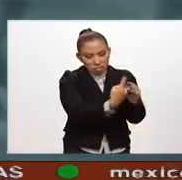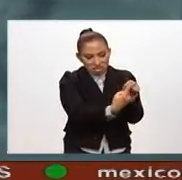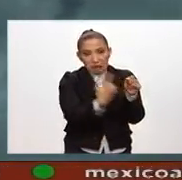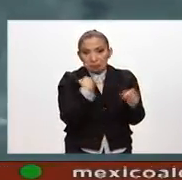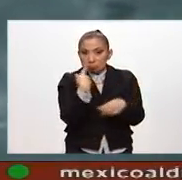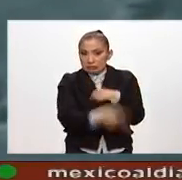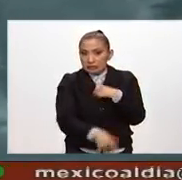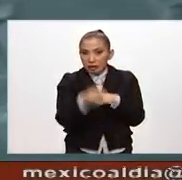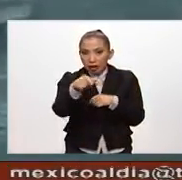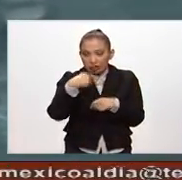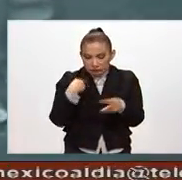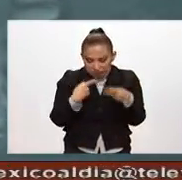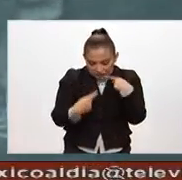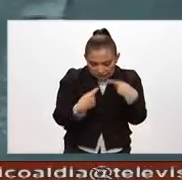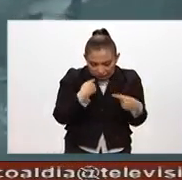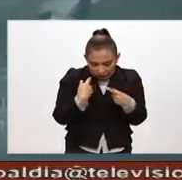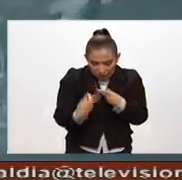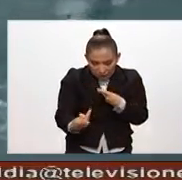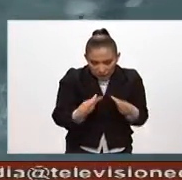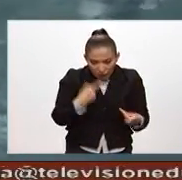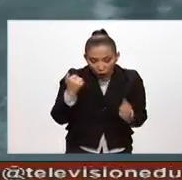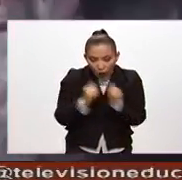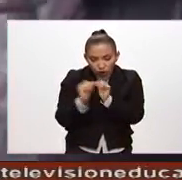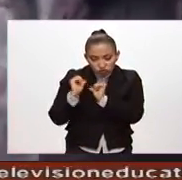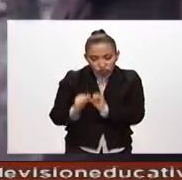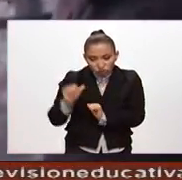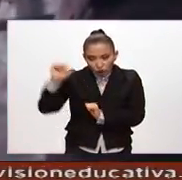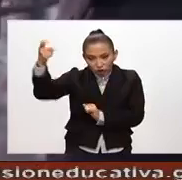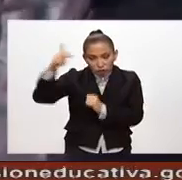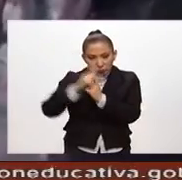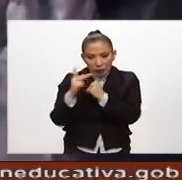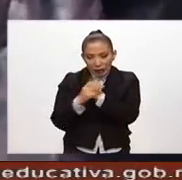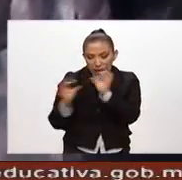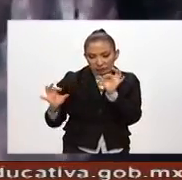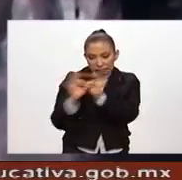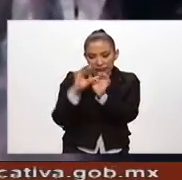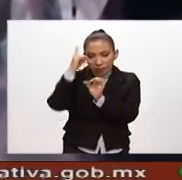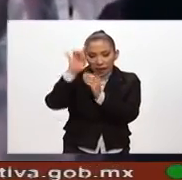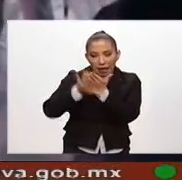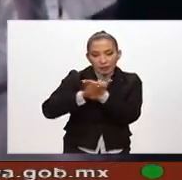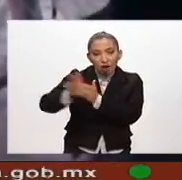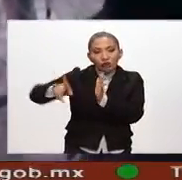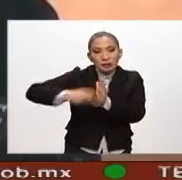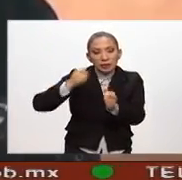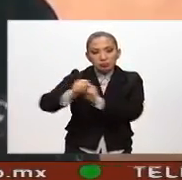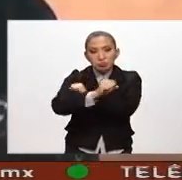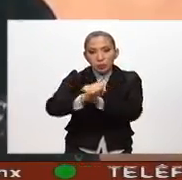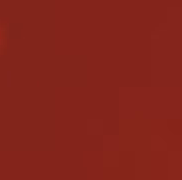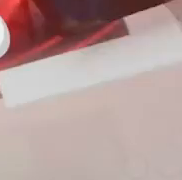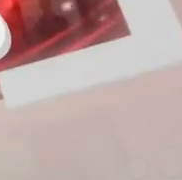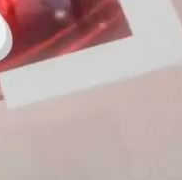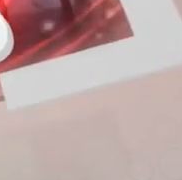seguridad trabajan a contrarreloj con las autoridades de otros países para prevenir nuevos